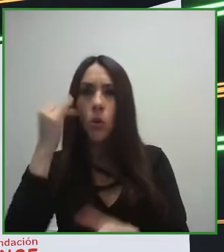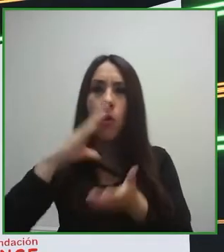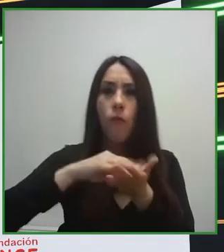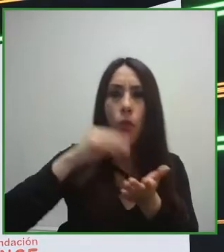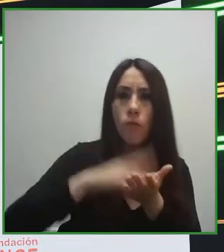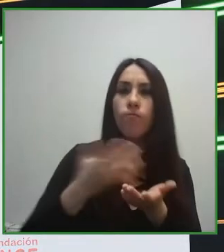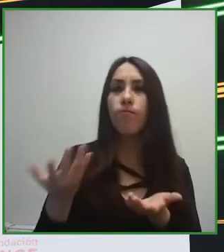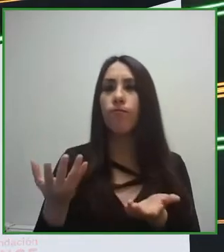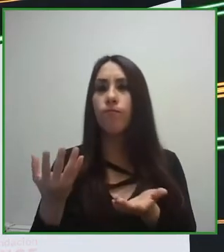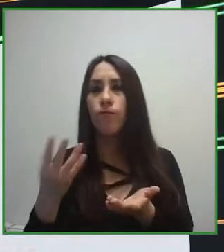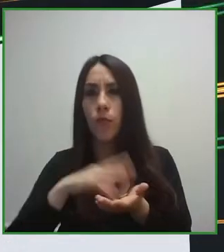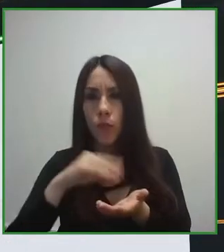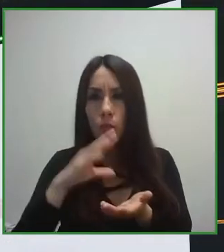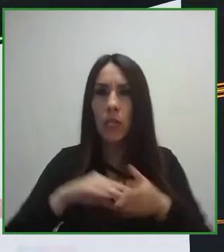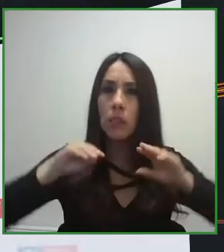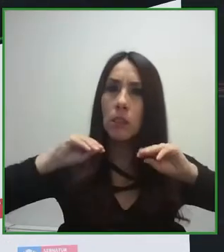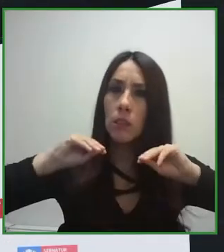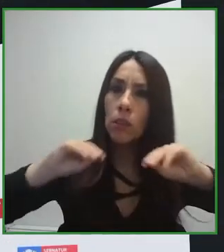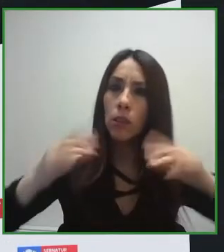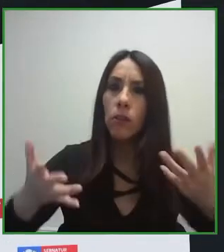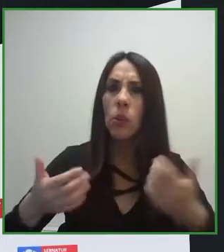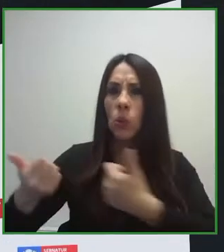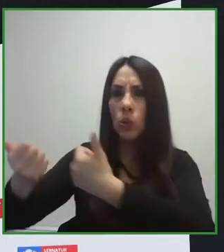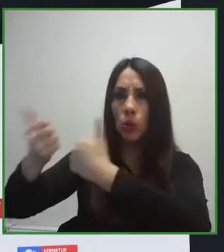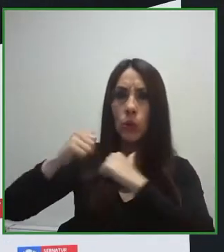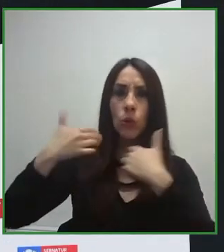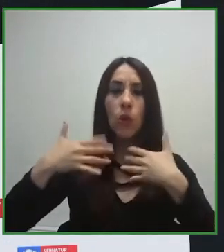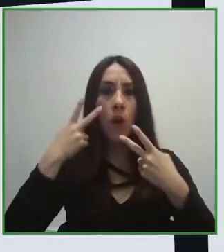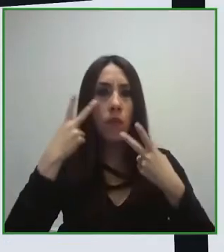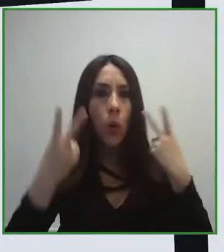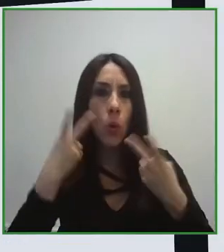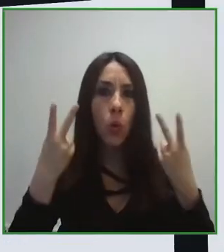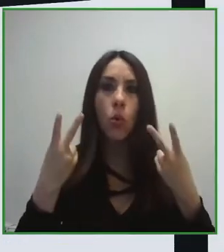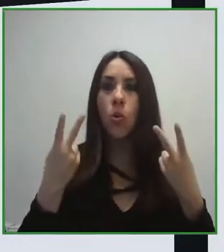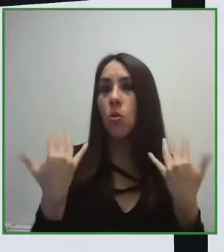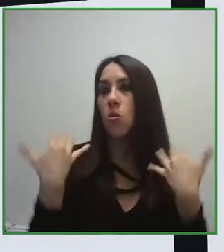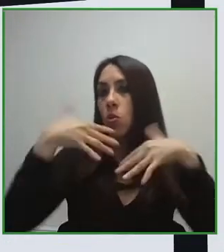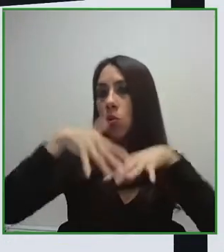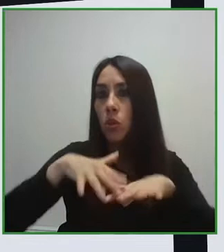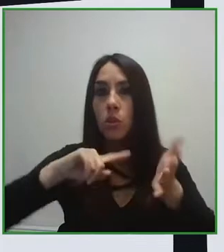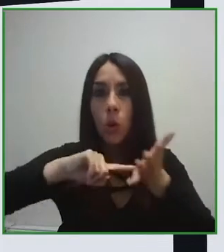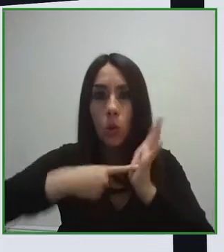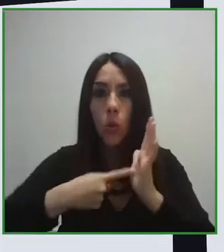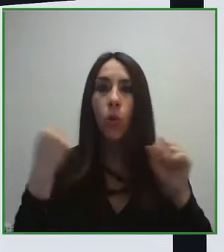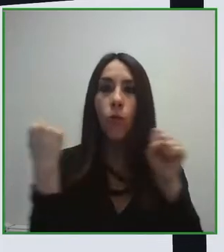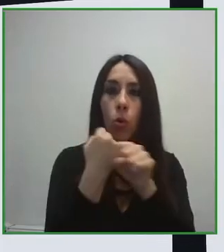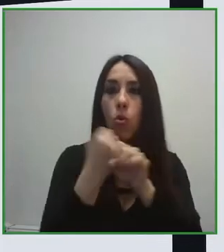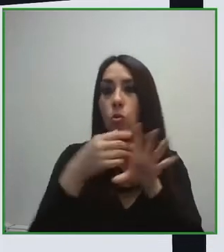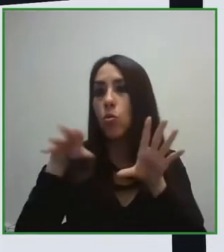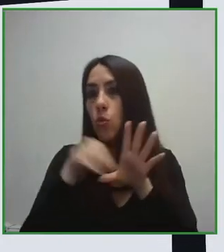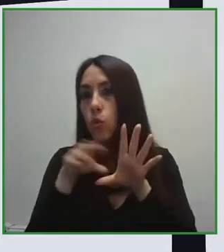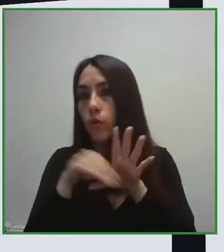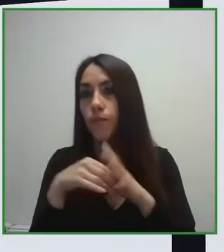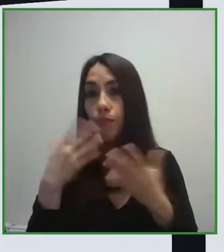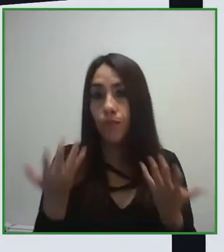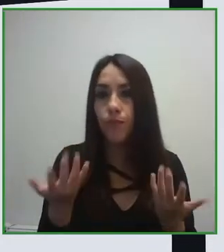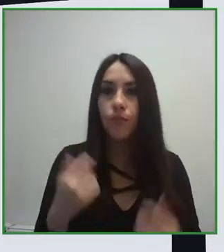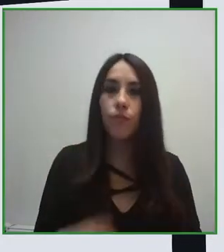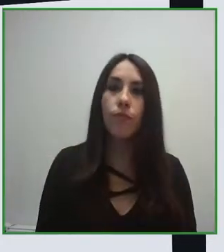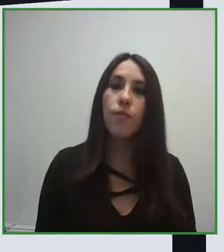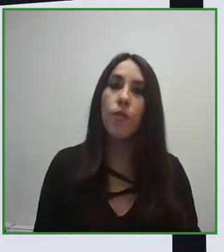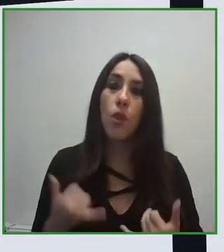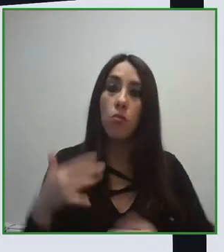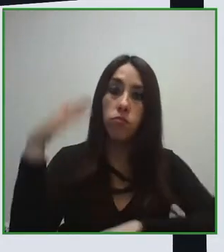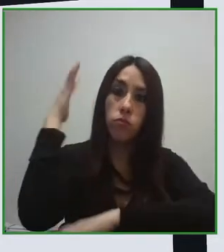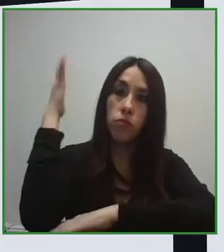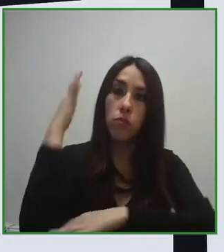combinación entre tecnología y empleo inclusivo. Así es, María Ignacia. Esta sesión será moderada por Ingrid Rojas, gerenta